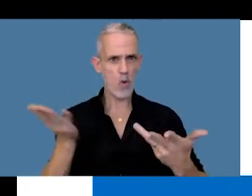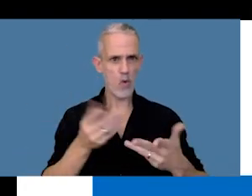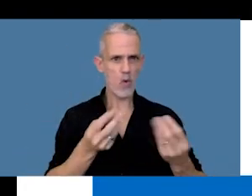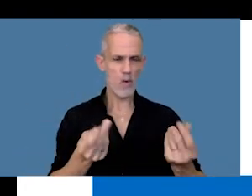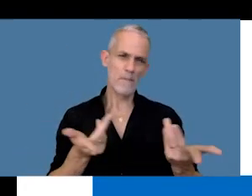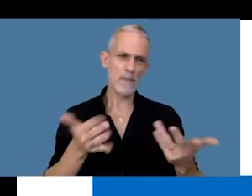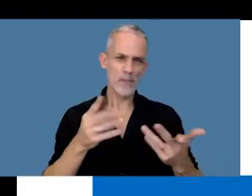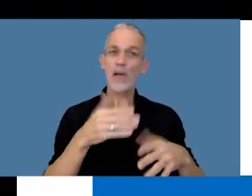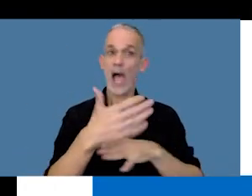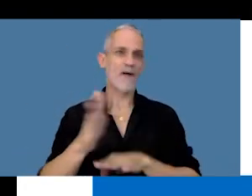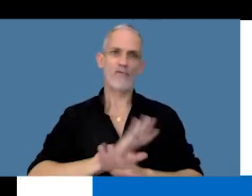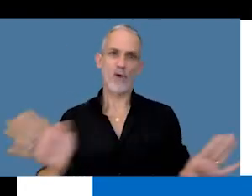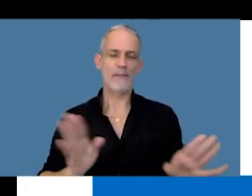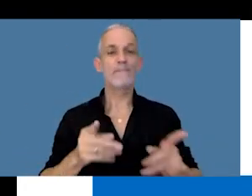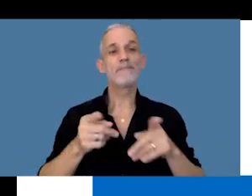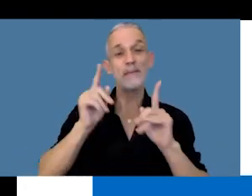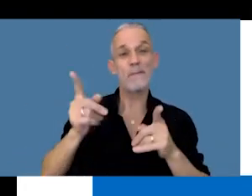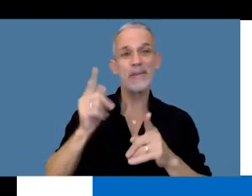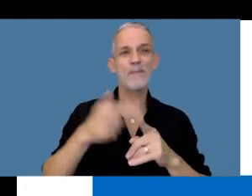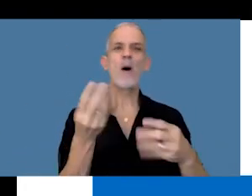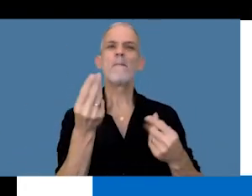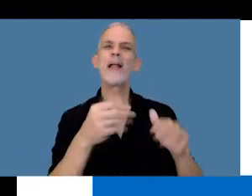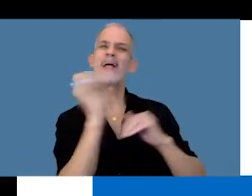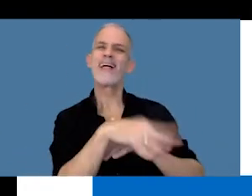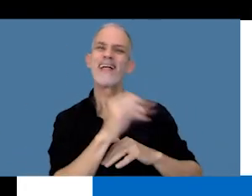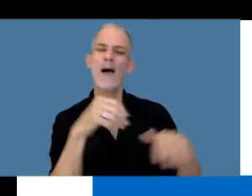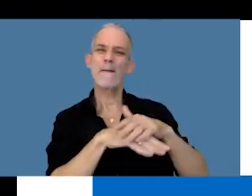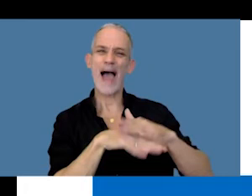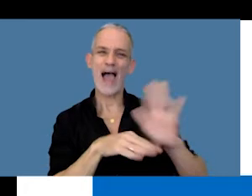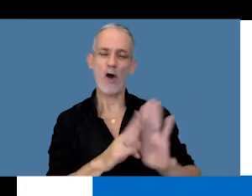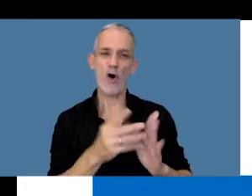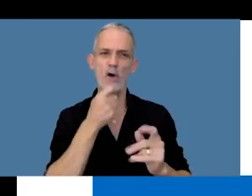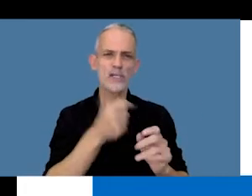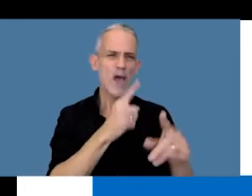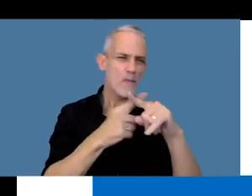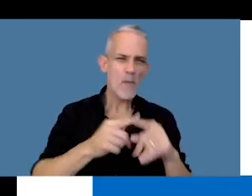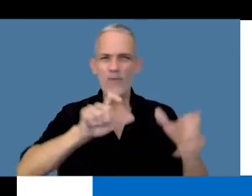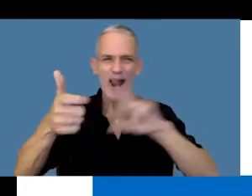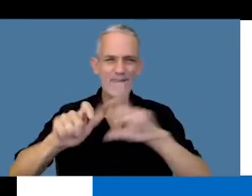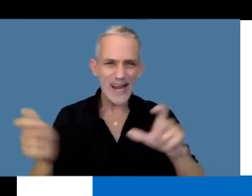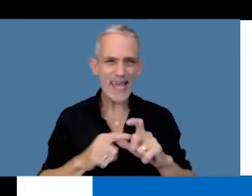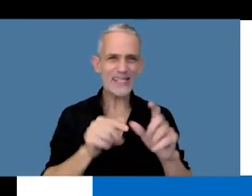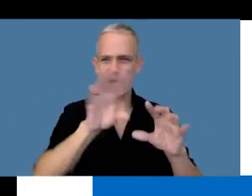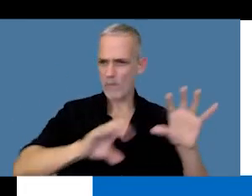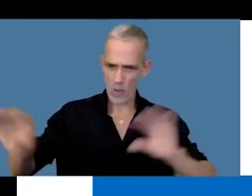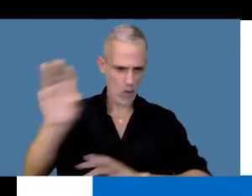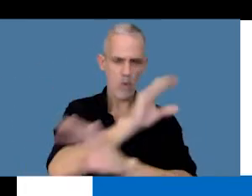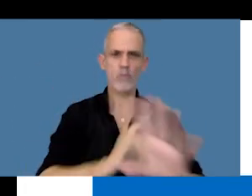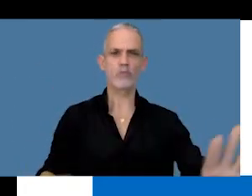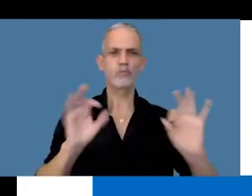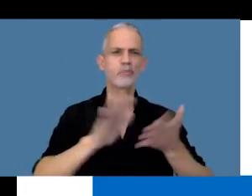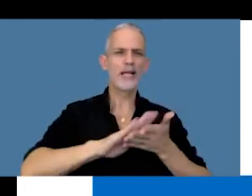quedará fuera. Lo mismo con los depósitos bancarios, una vez depurados por transferencia entre cuentas, o